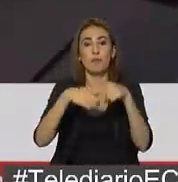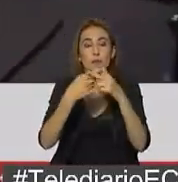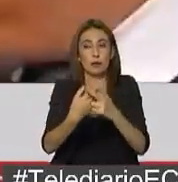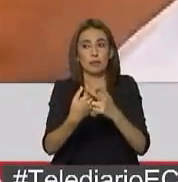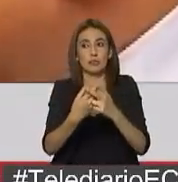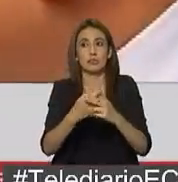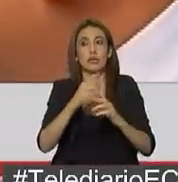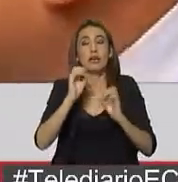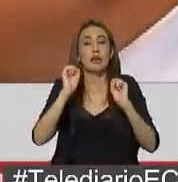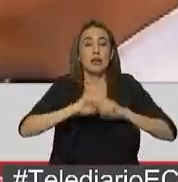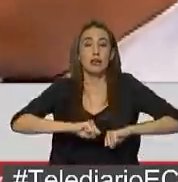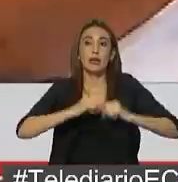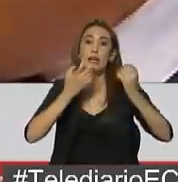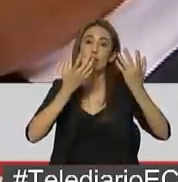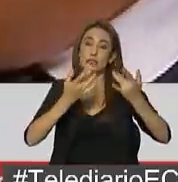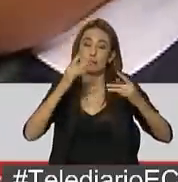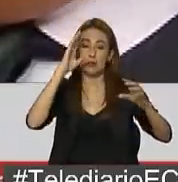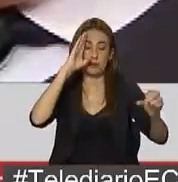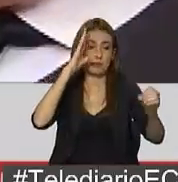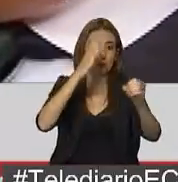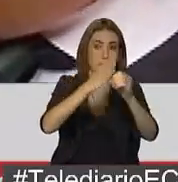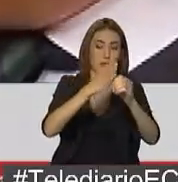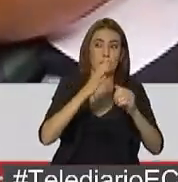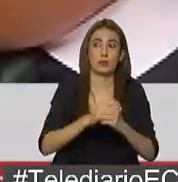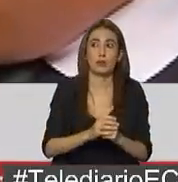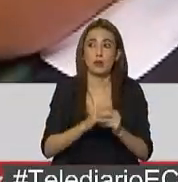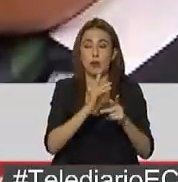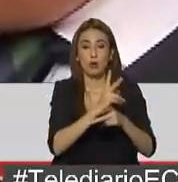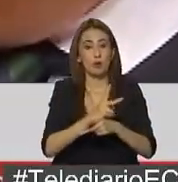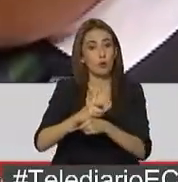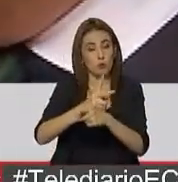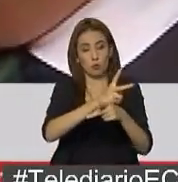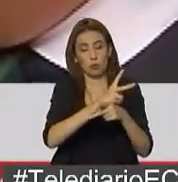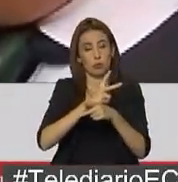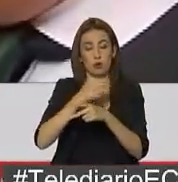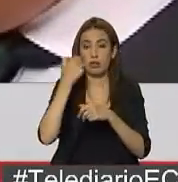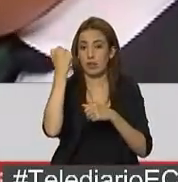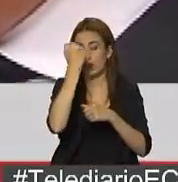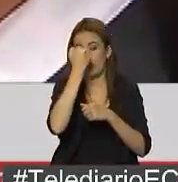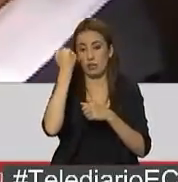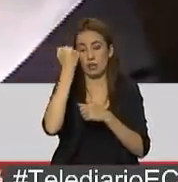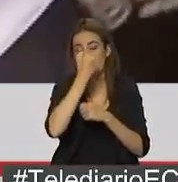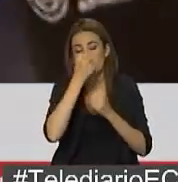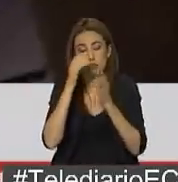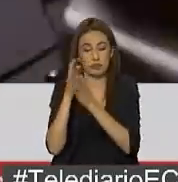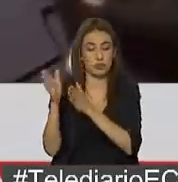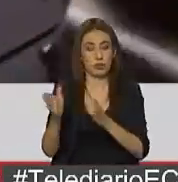llegue a su fin. Vamos a verificar que se cuide el derecho a la debida defensa del